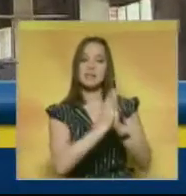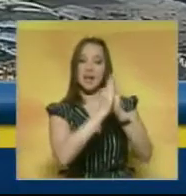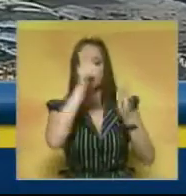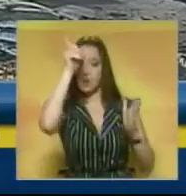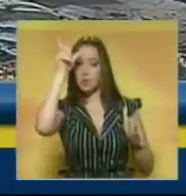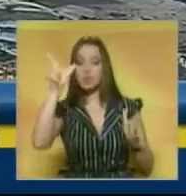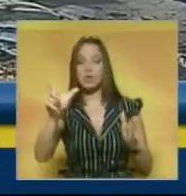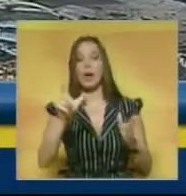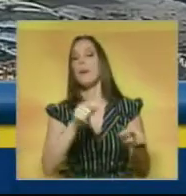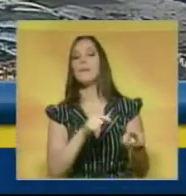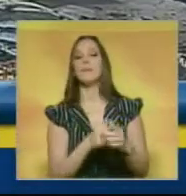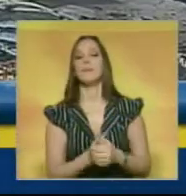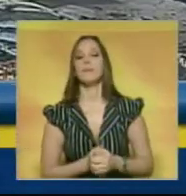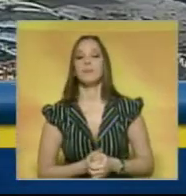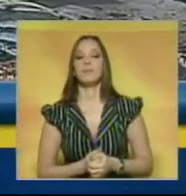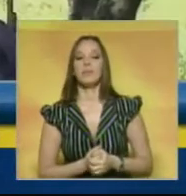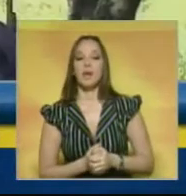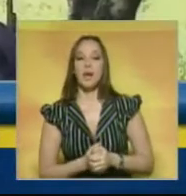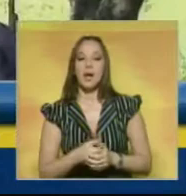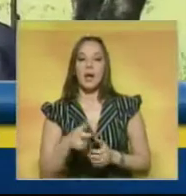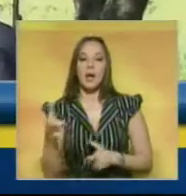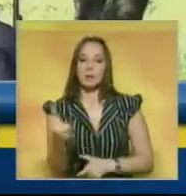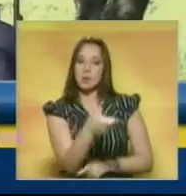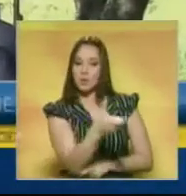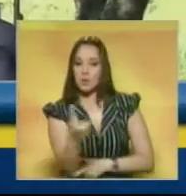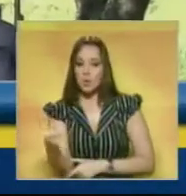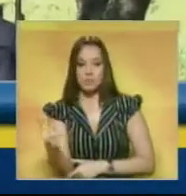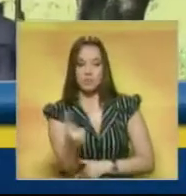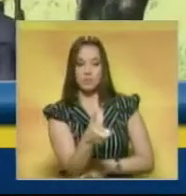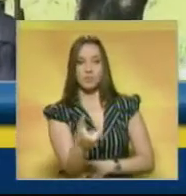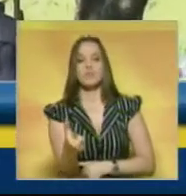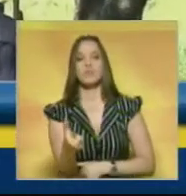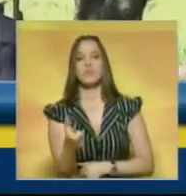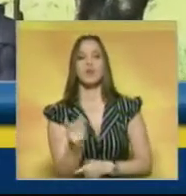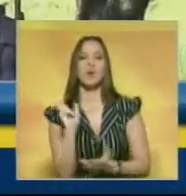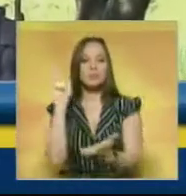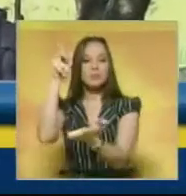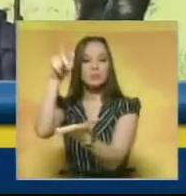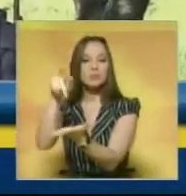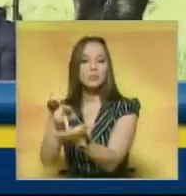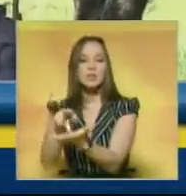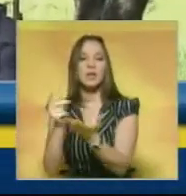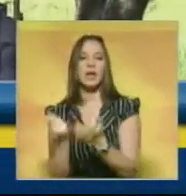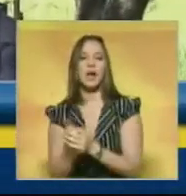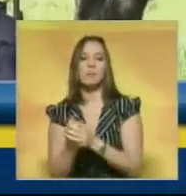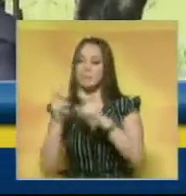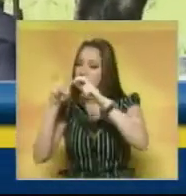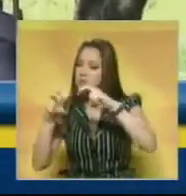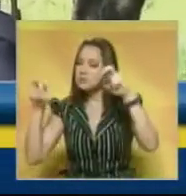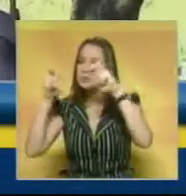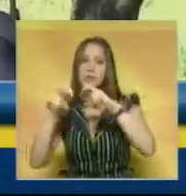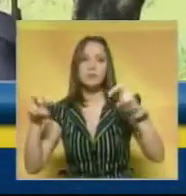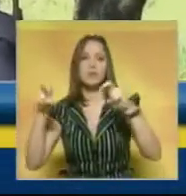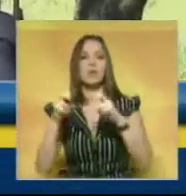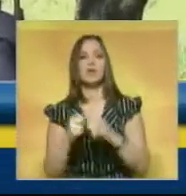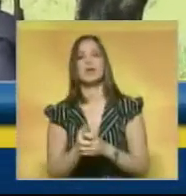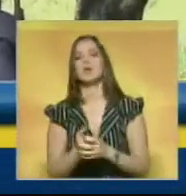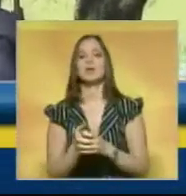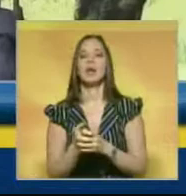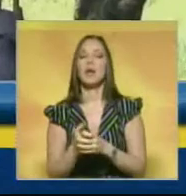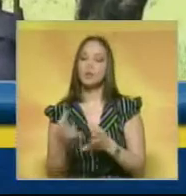sector Monseñor Arias. De bomberos del distrito metropolitano en el sitio llegaron, hicieron todas las labores